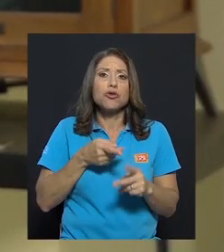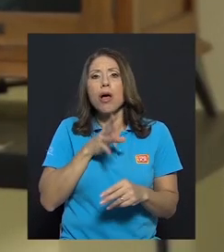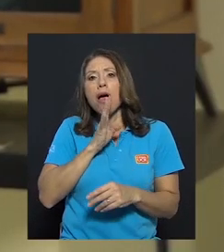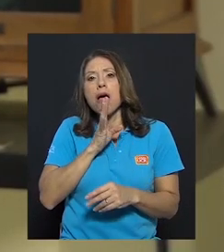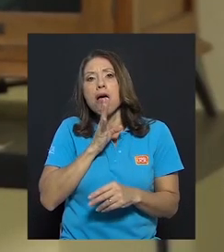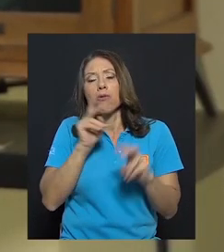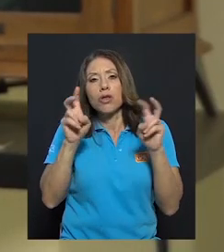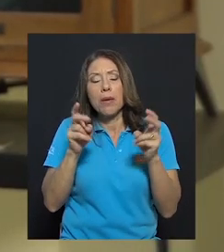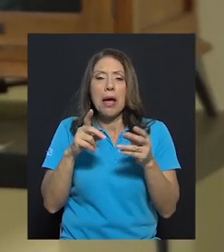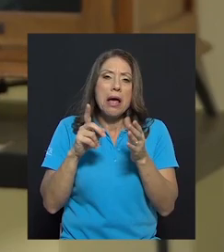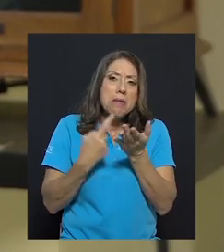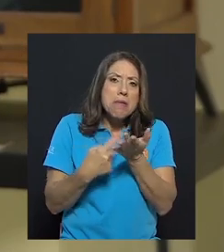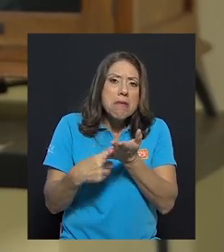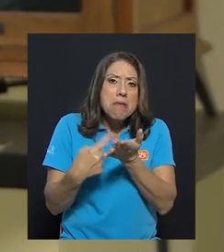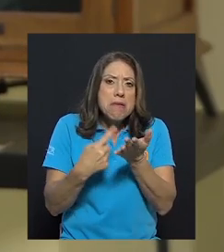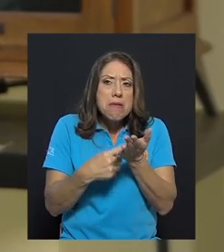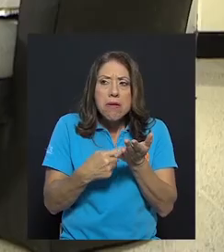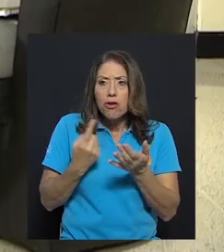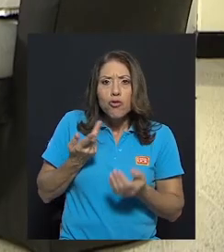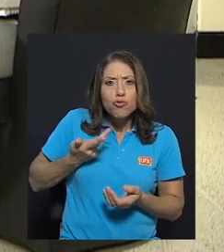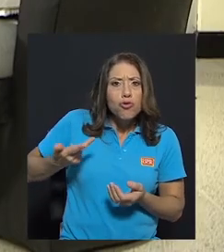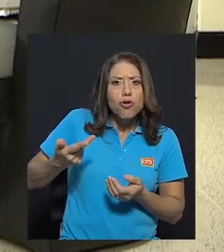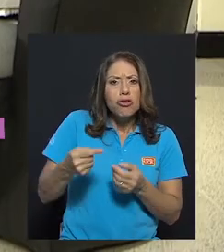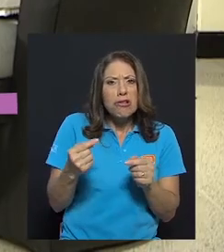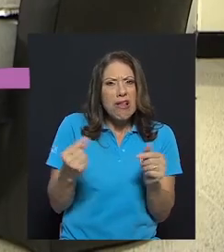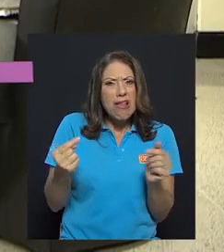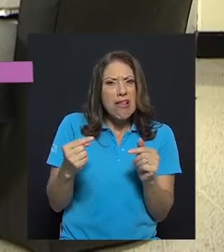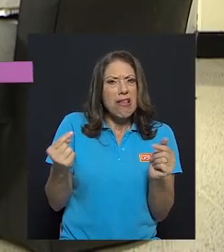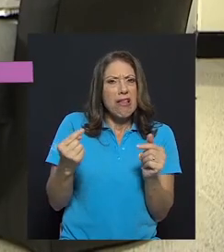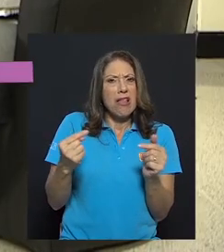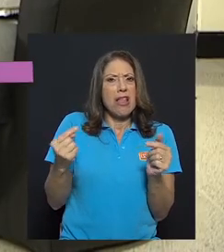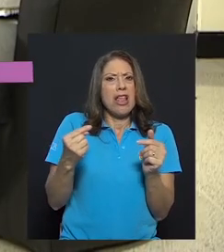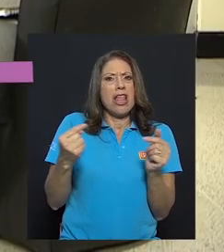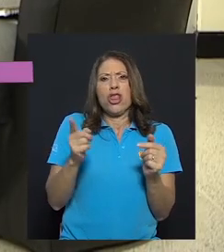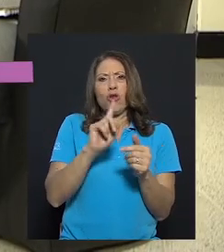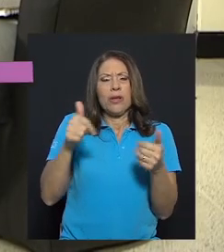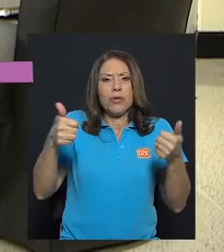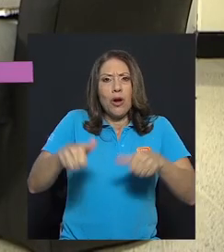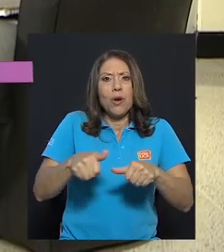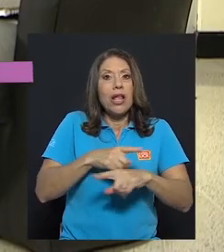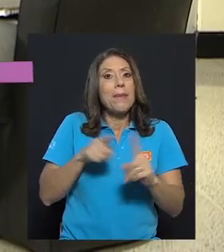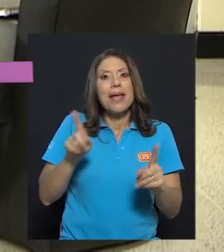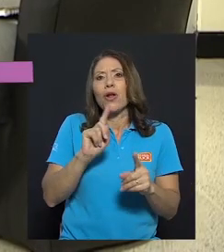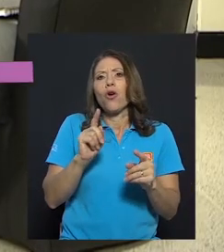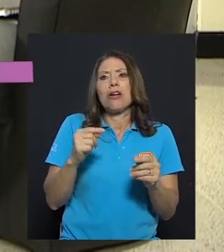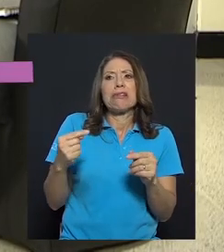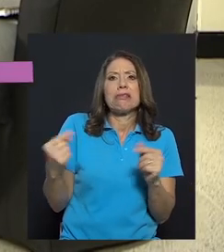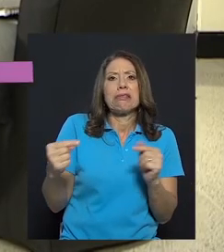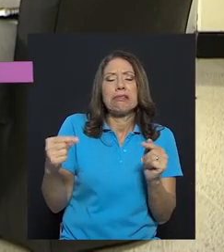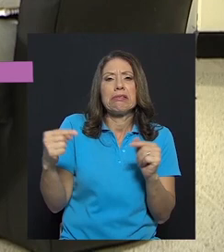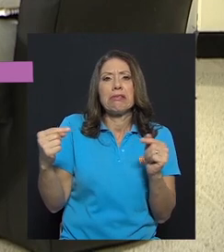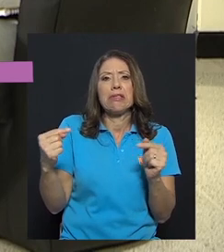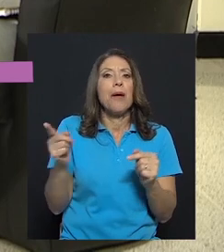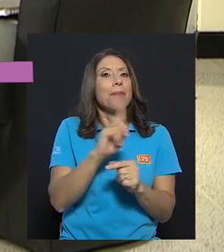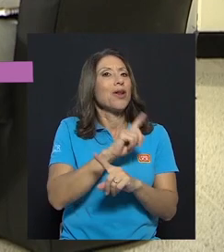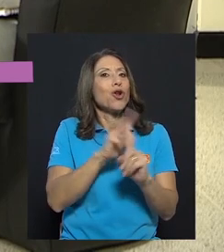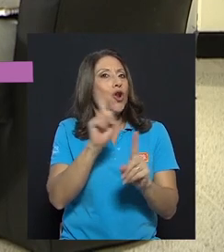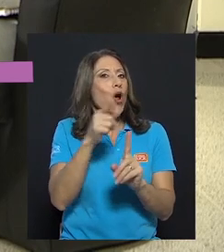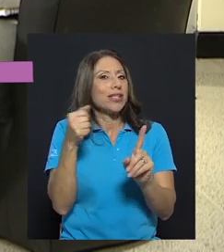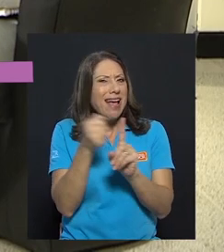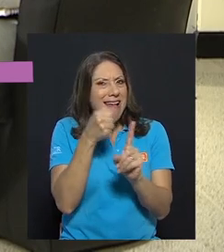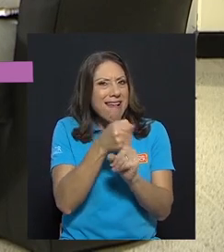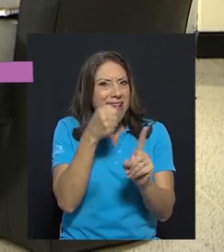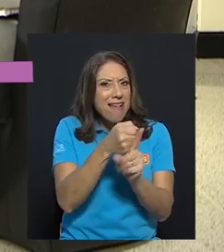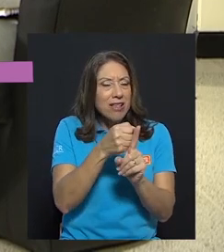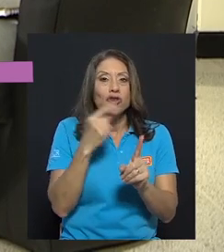y nosotros no estamos de acuerdo en ese tema, empecemos a actuar de manera violenta, pero no es una violencia física, sino que empecemos tal vez a